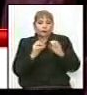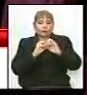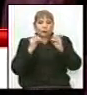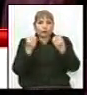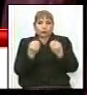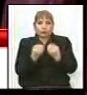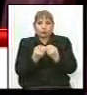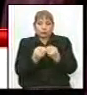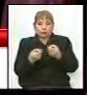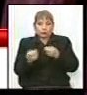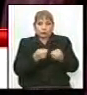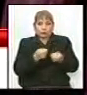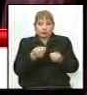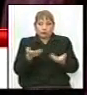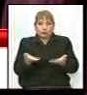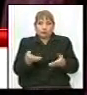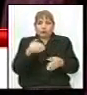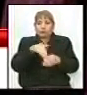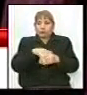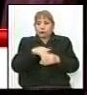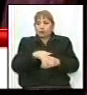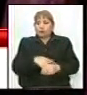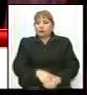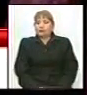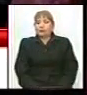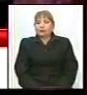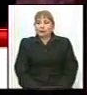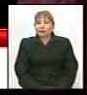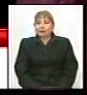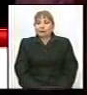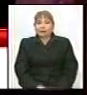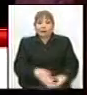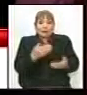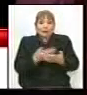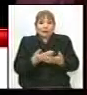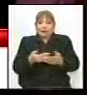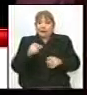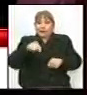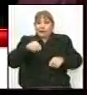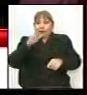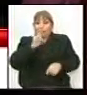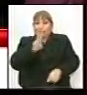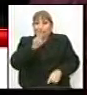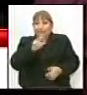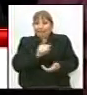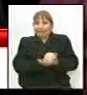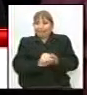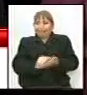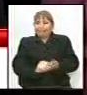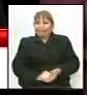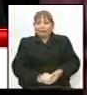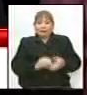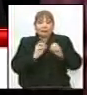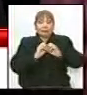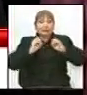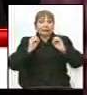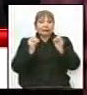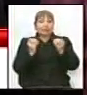organizar y ejecutar este proceso electoral. Y en estos 2 meses he